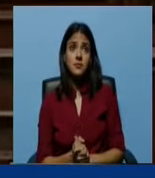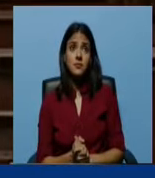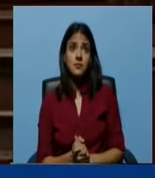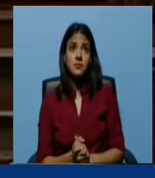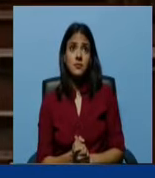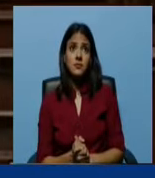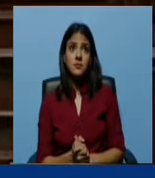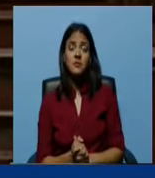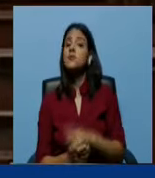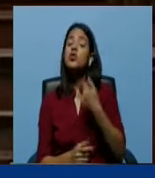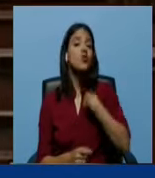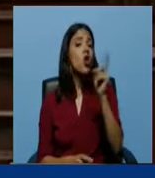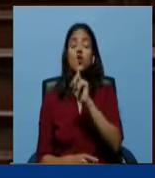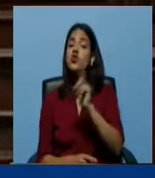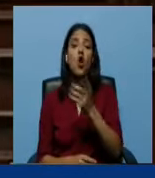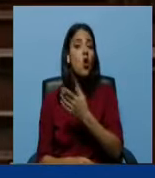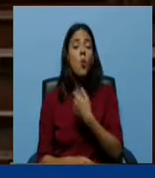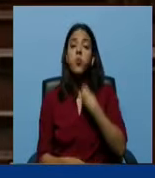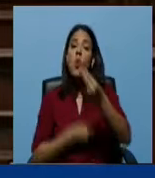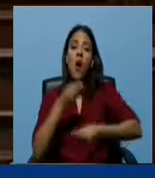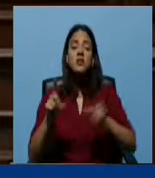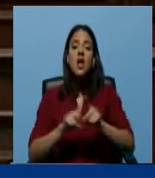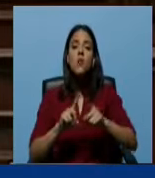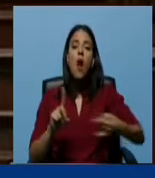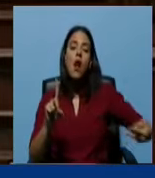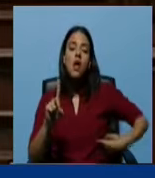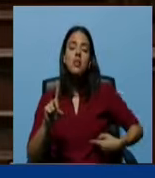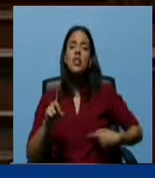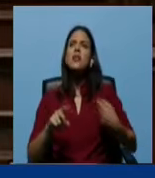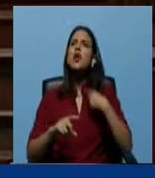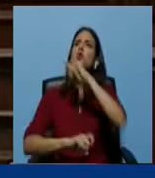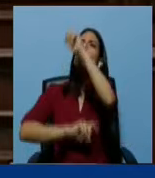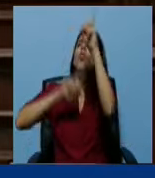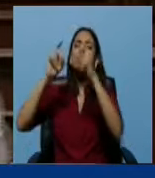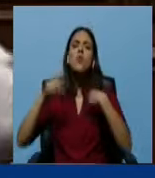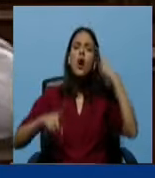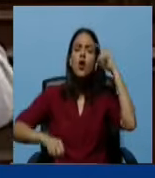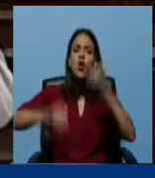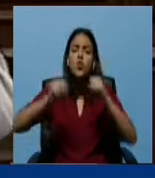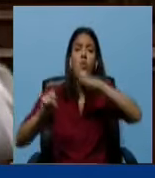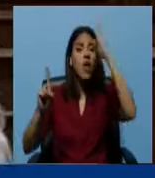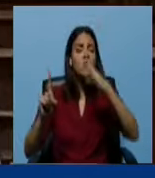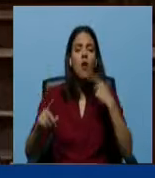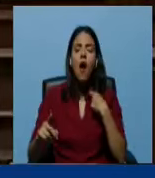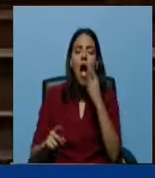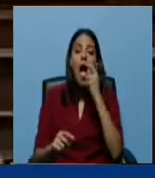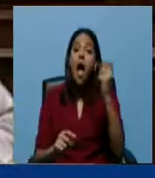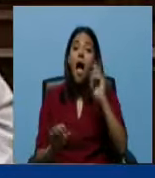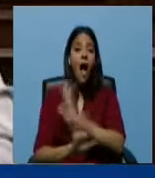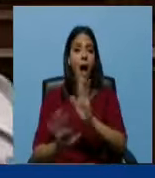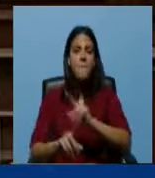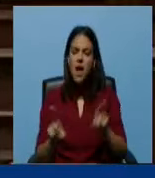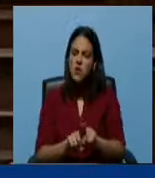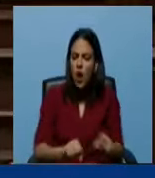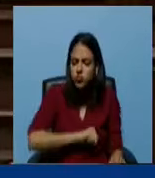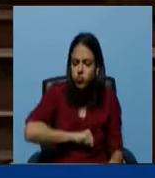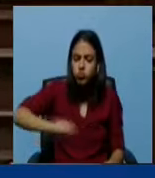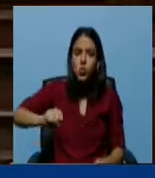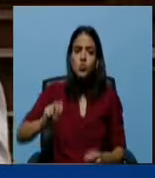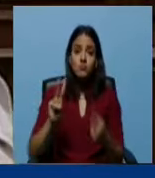no se debe tentar el poder de Dios jamás. Tuki, segundo.